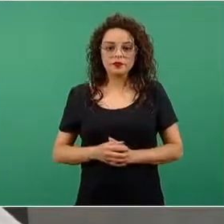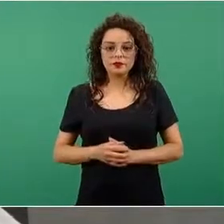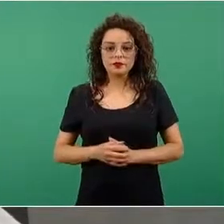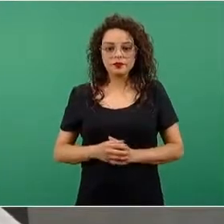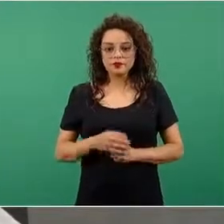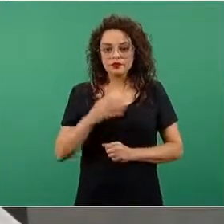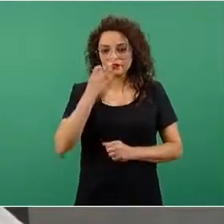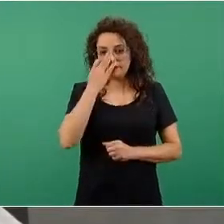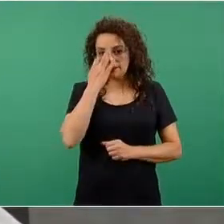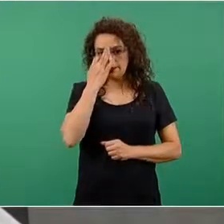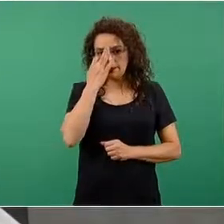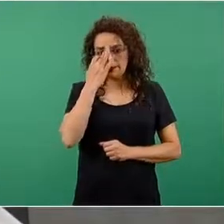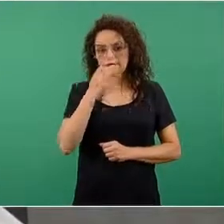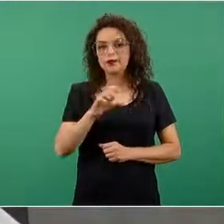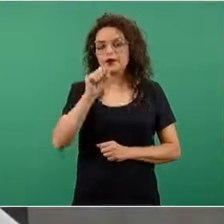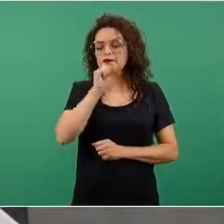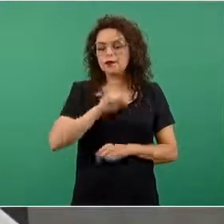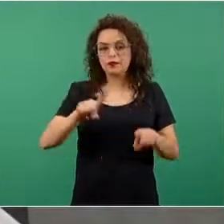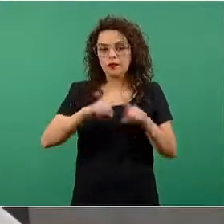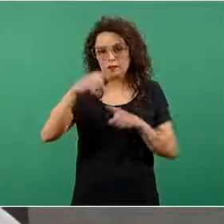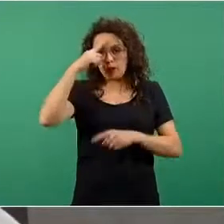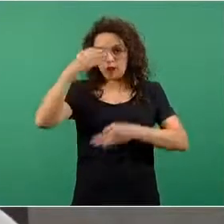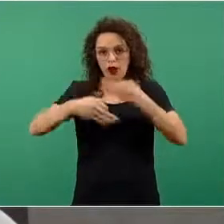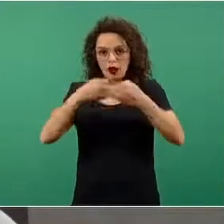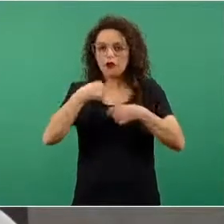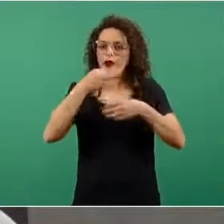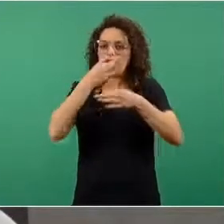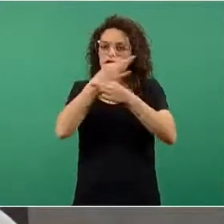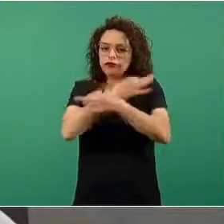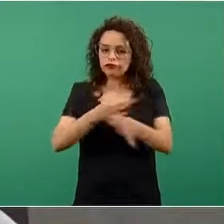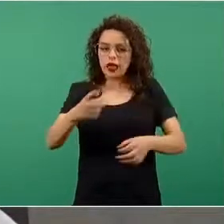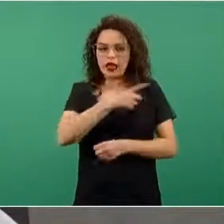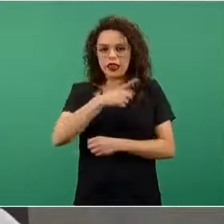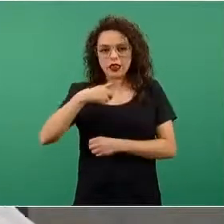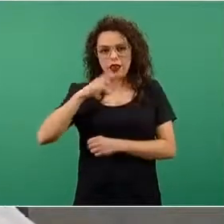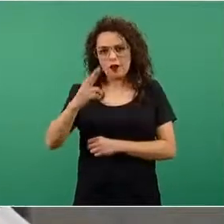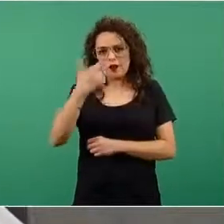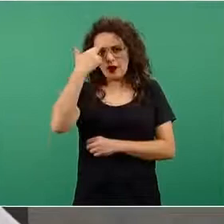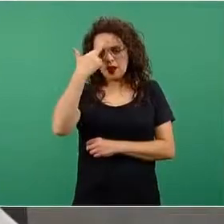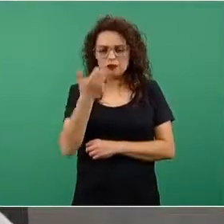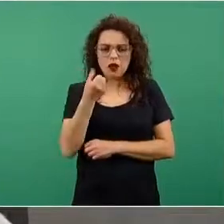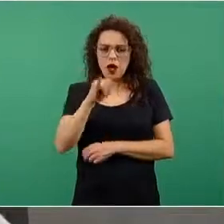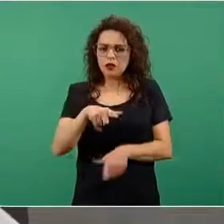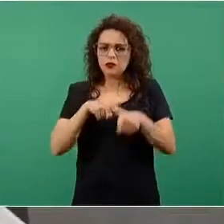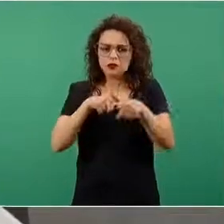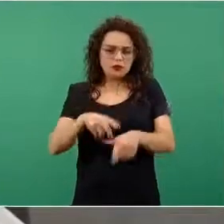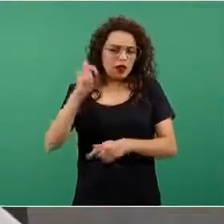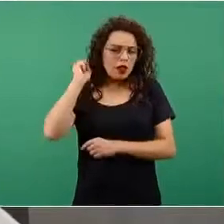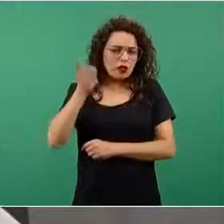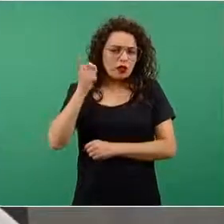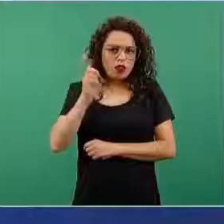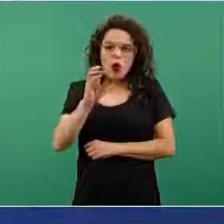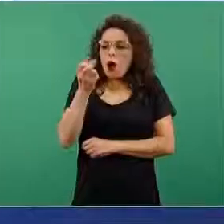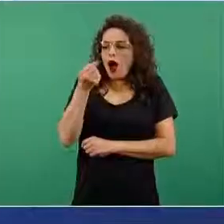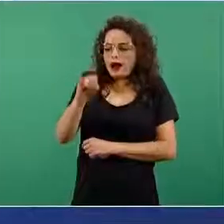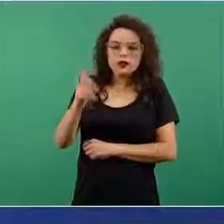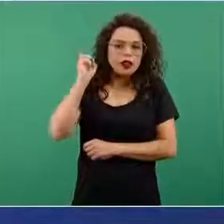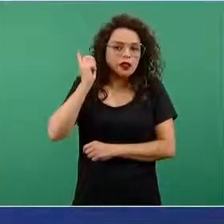Recordamos también a todas y todos, este es un recordatorio que seguiremos haciendo casi todos los días o todos los días, hay que